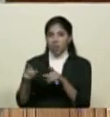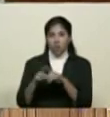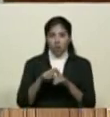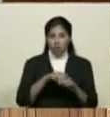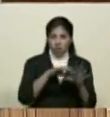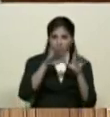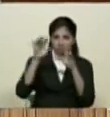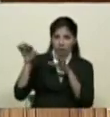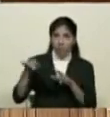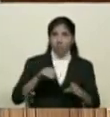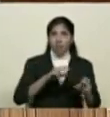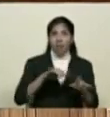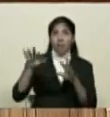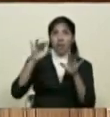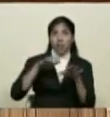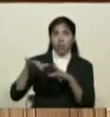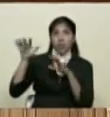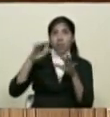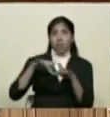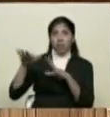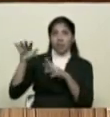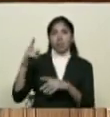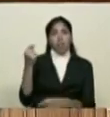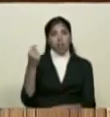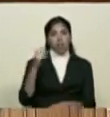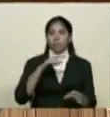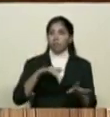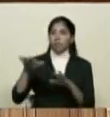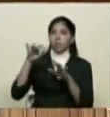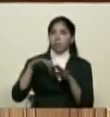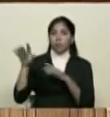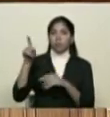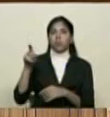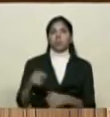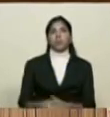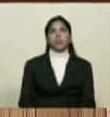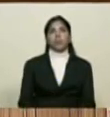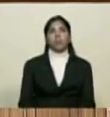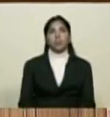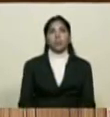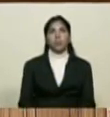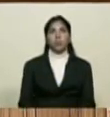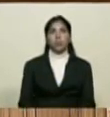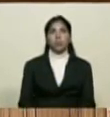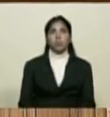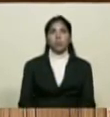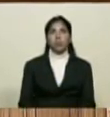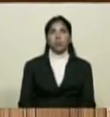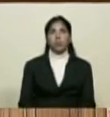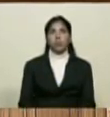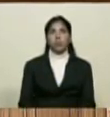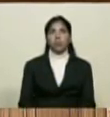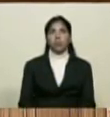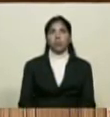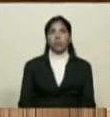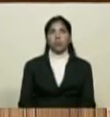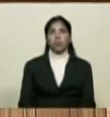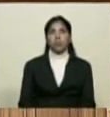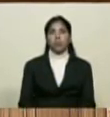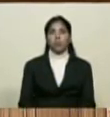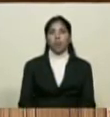Ya hemos tenido las pesquisas. Transferencias de empresarios presuntamente vinculados en este desfalco al